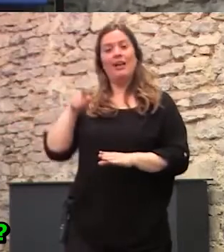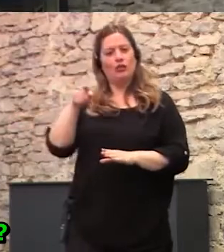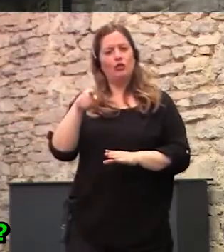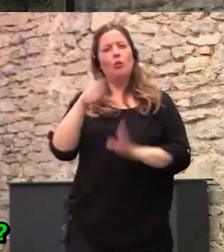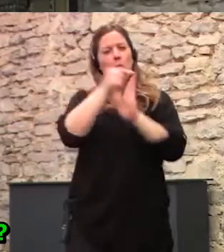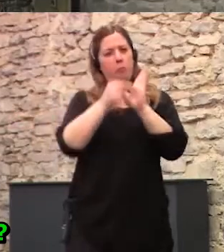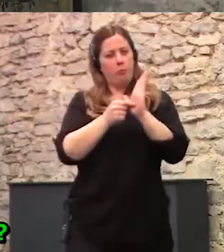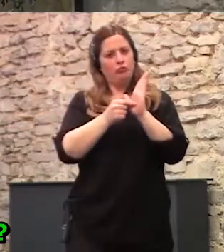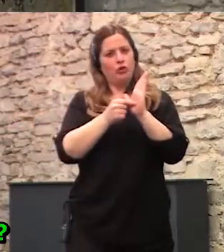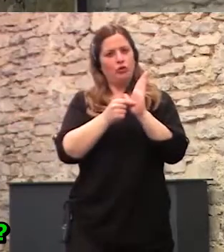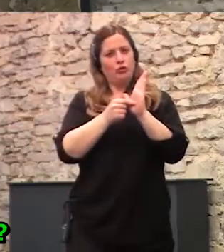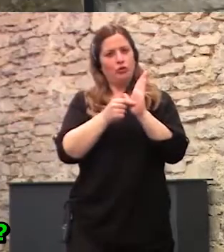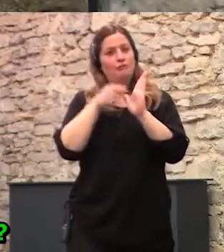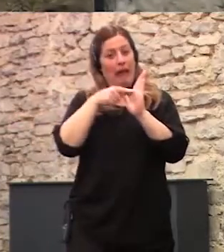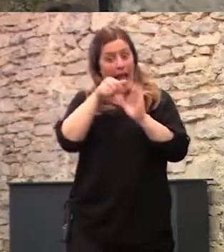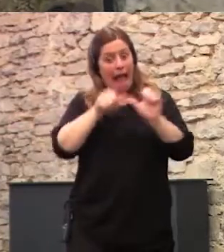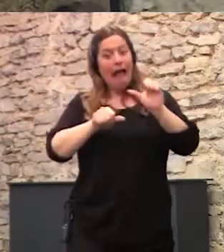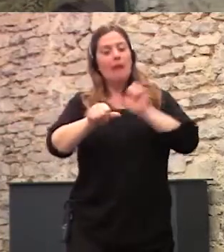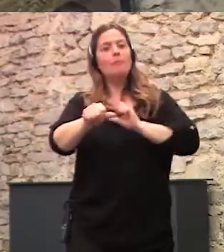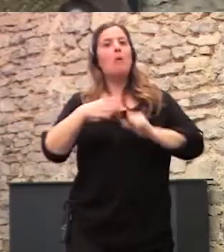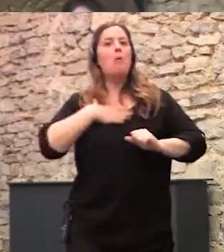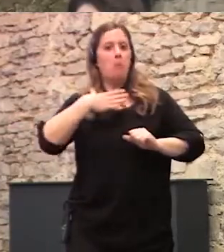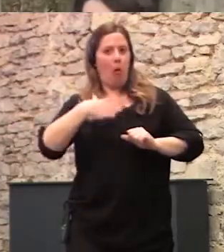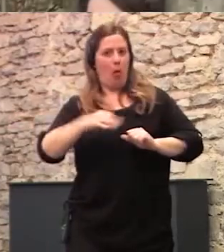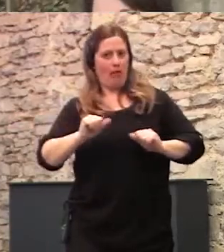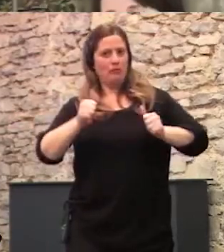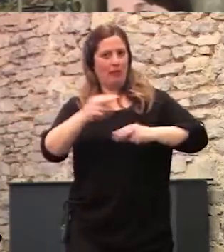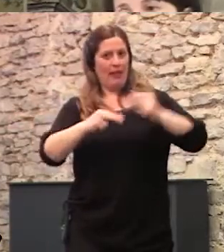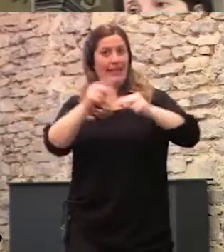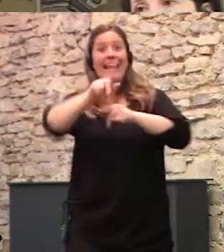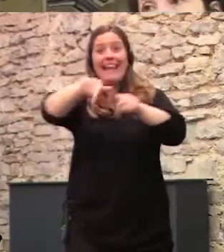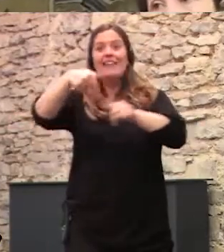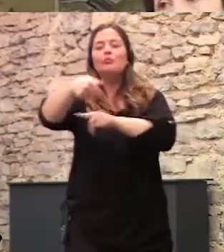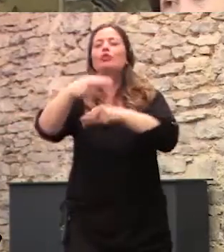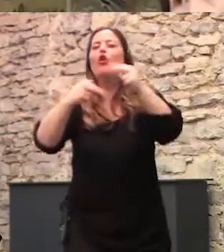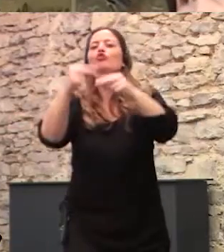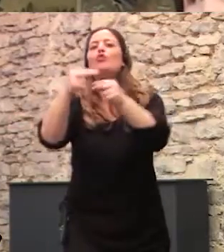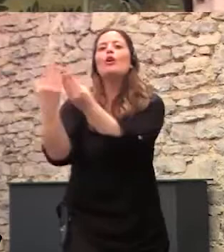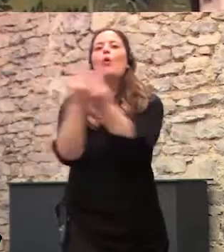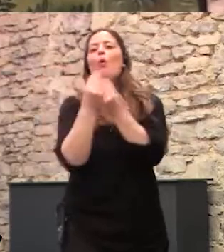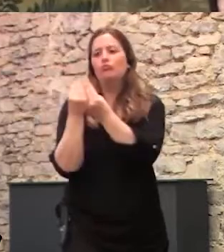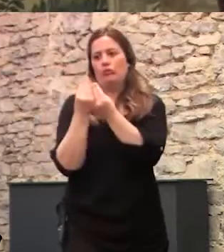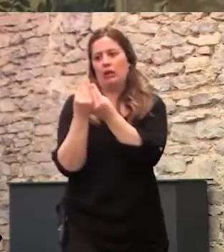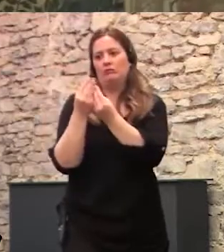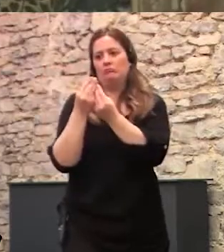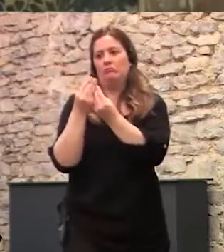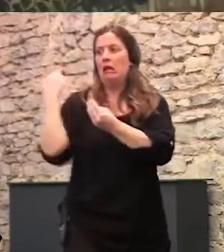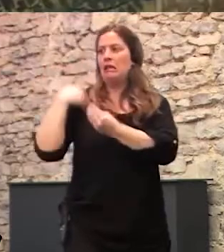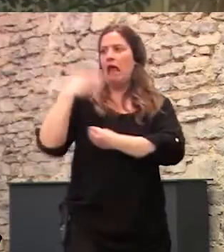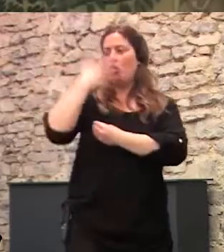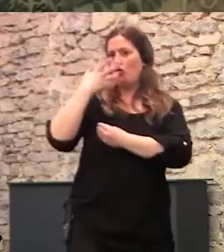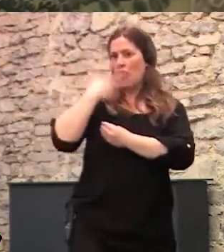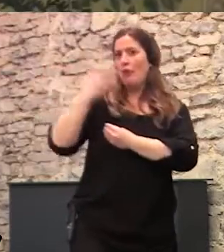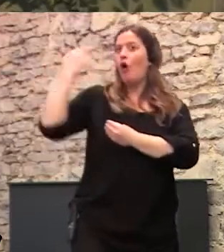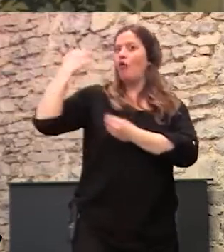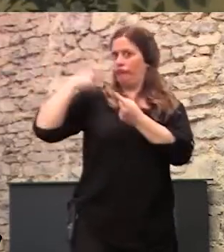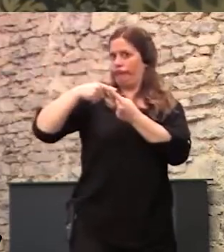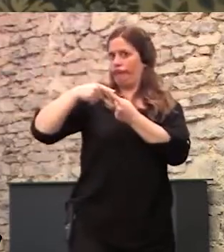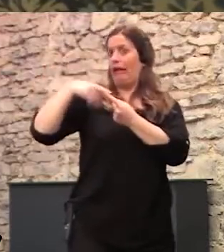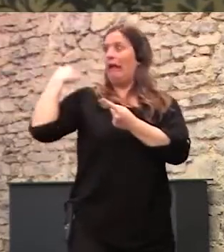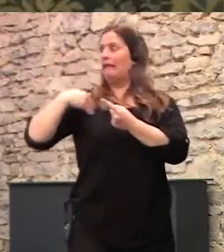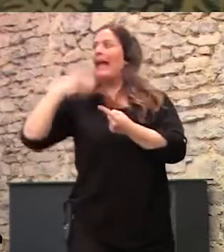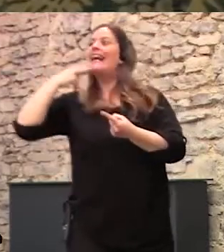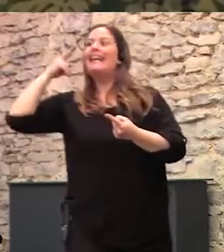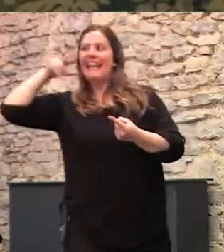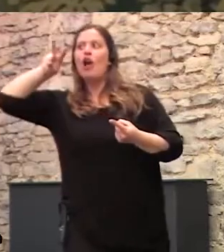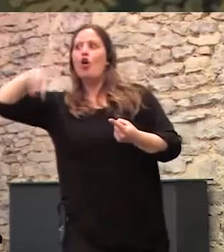podríamos ir viendo, ¿no? Y luego tejer juntas. Una vez que nos hemos conocido, que nos hemos reconocido como